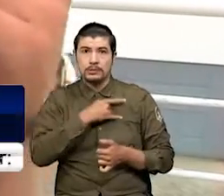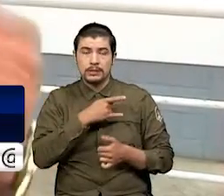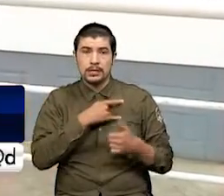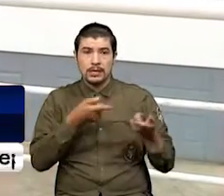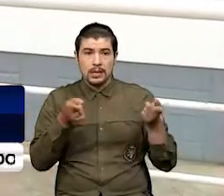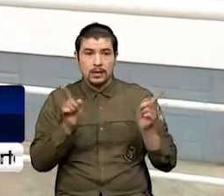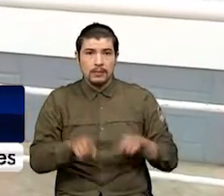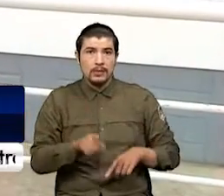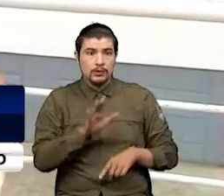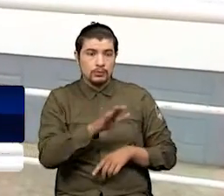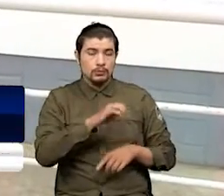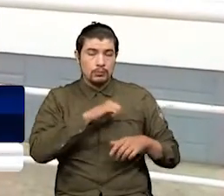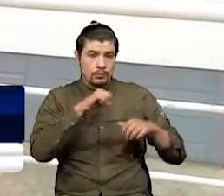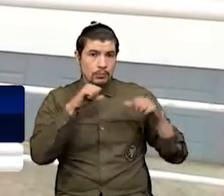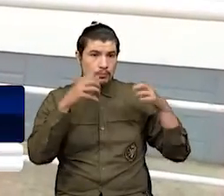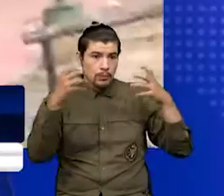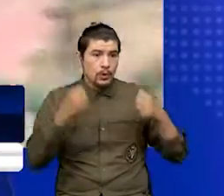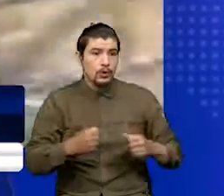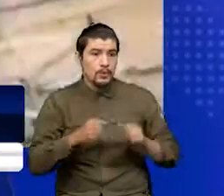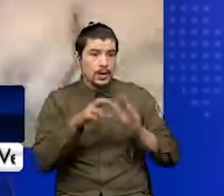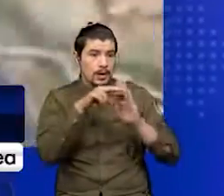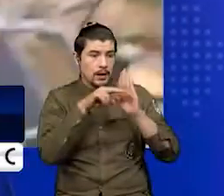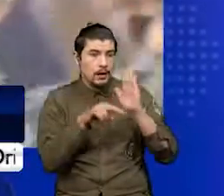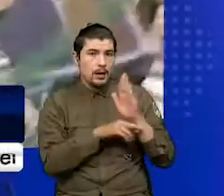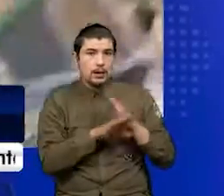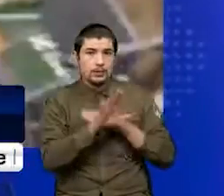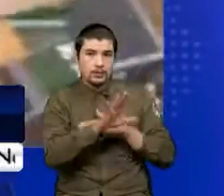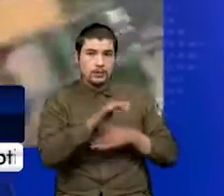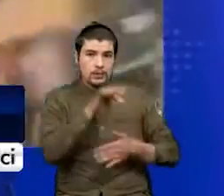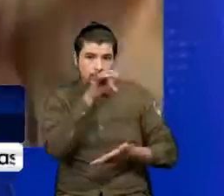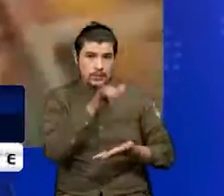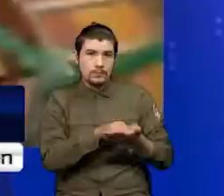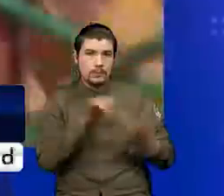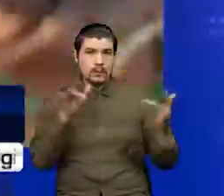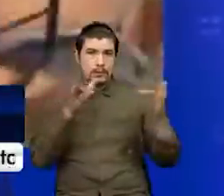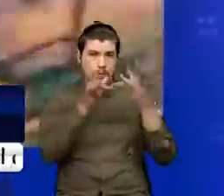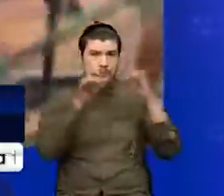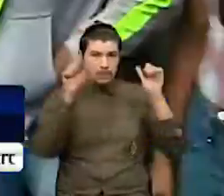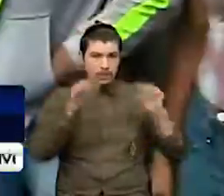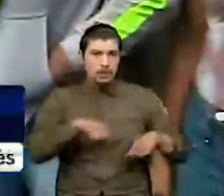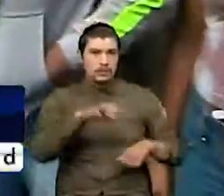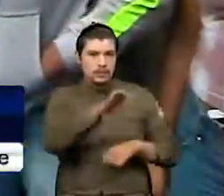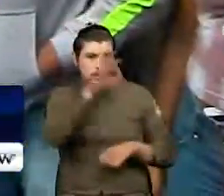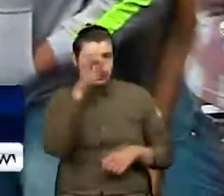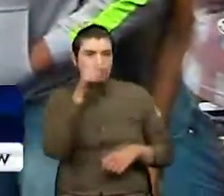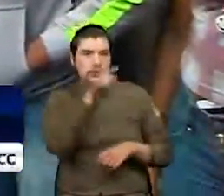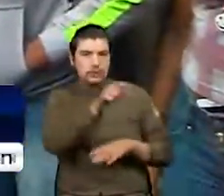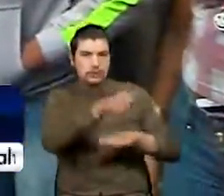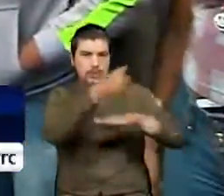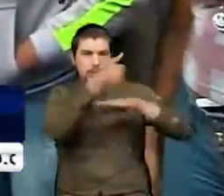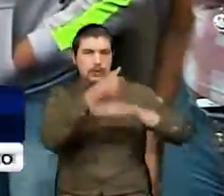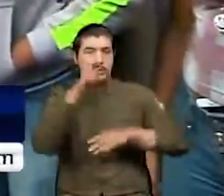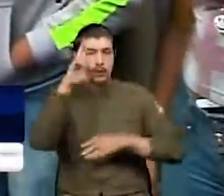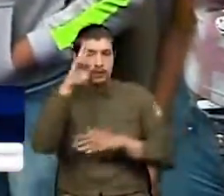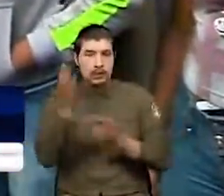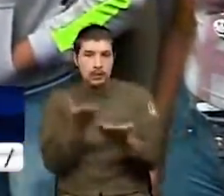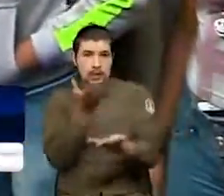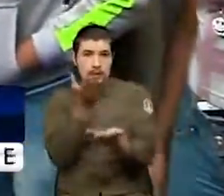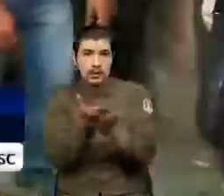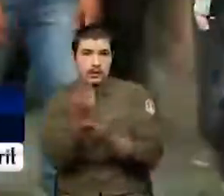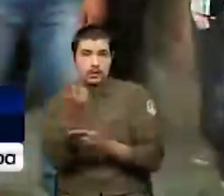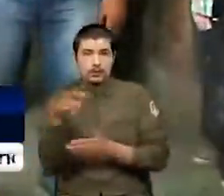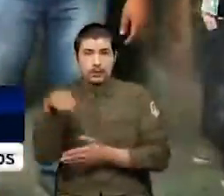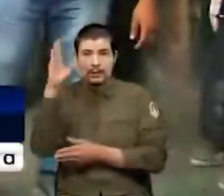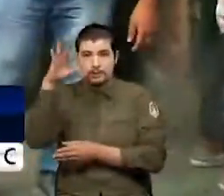reglamentos y pues también precisamente está ajustado por eso sea la elección del rector hasta el momento las dos propuestas más votadas por la